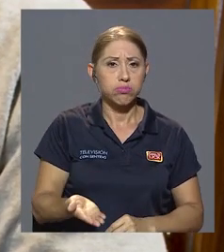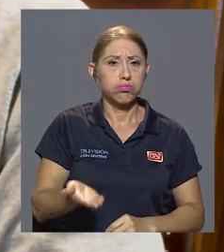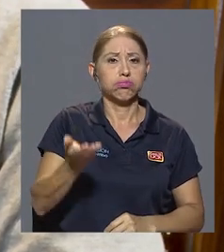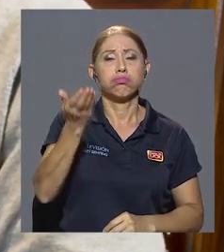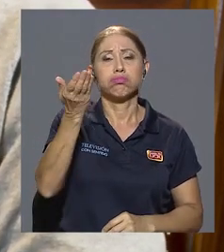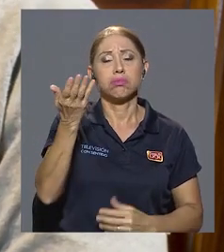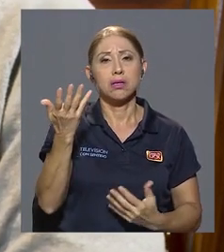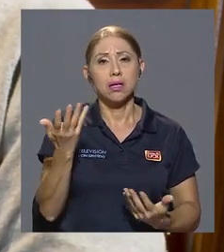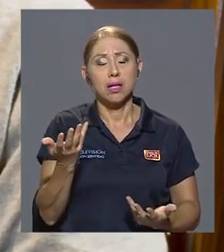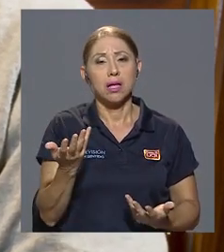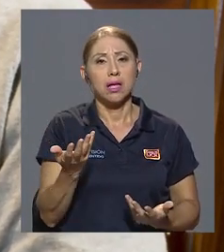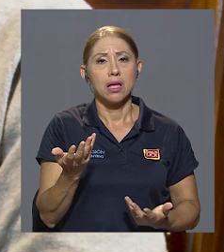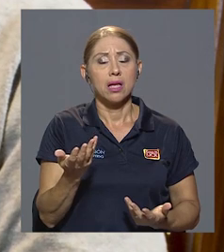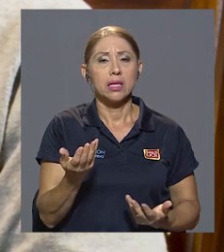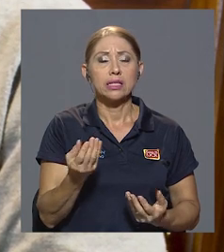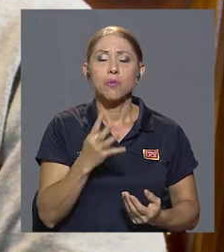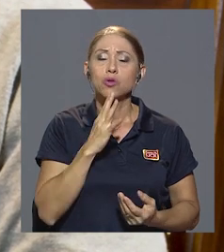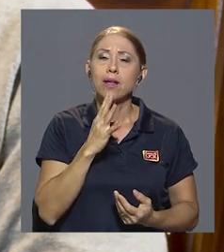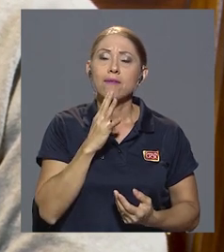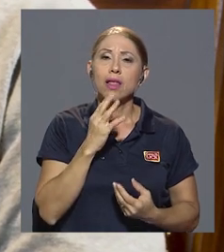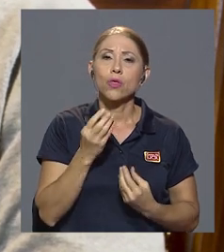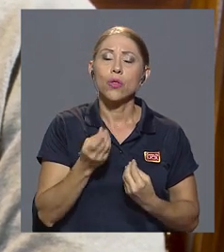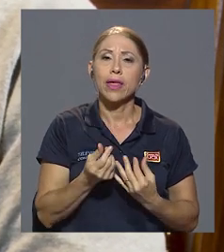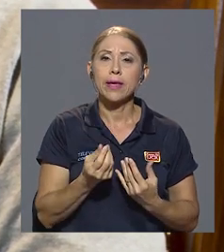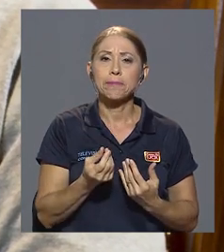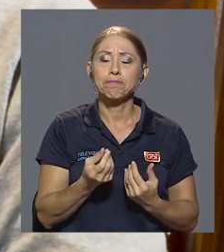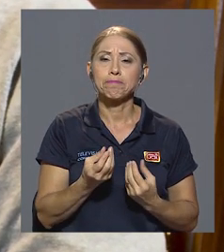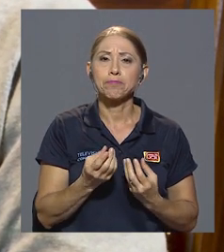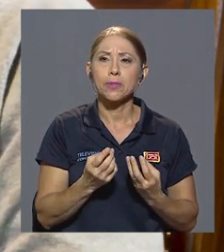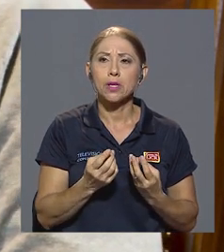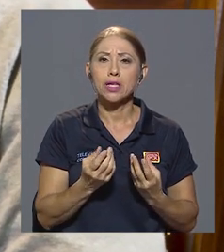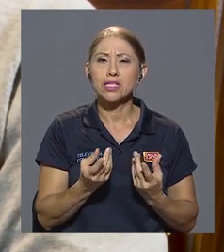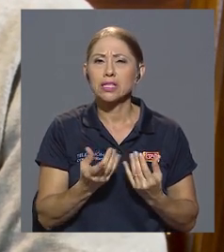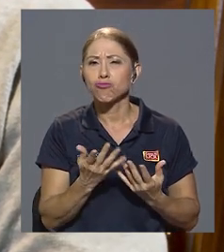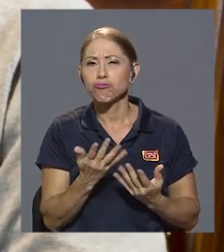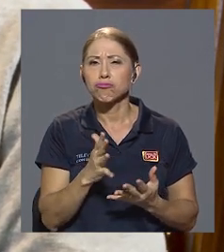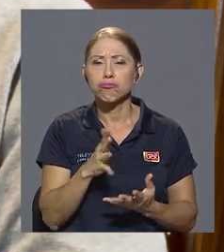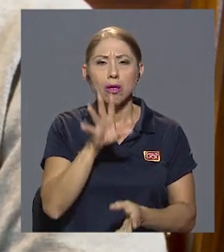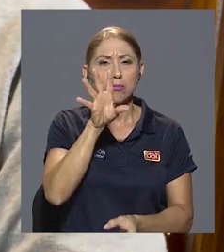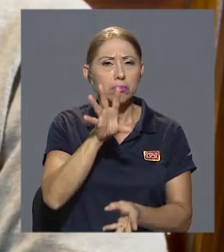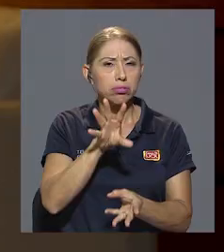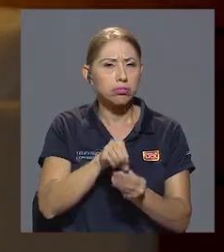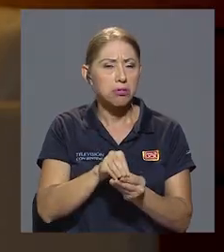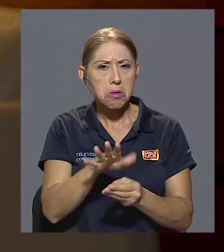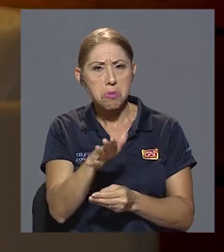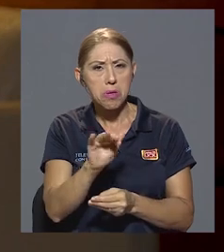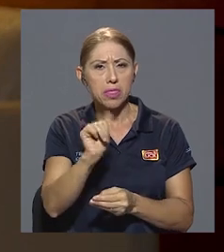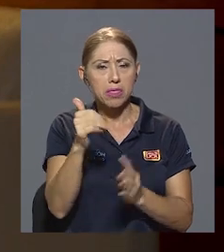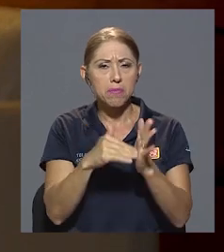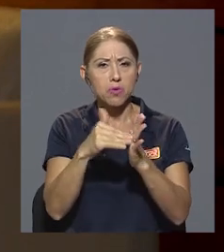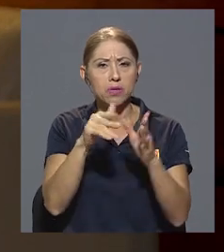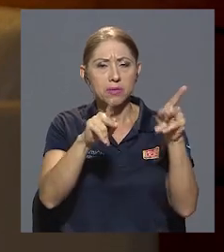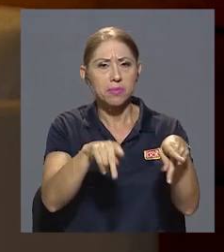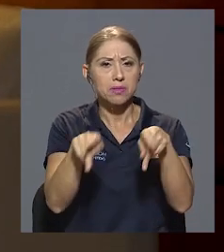de vamos a ver y 910 millones de personas si es una cantidad